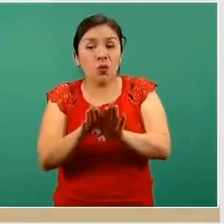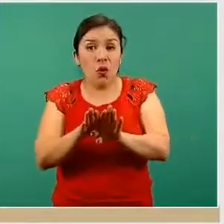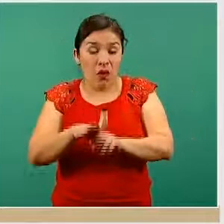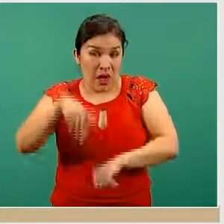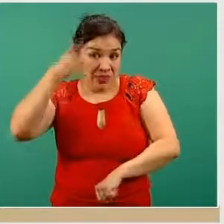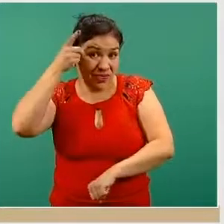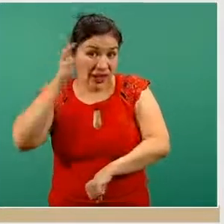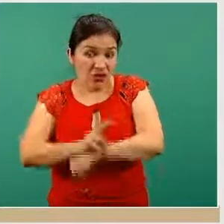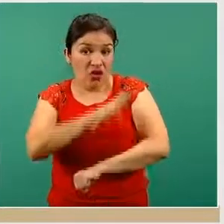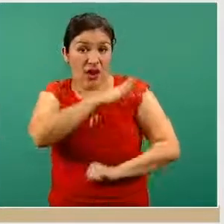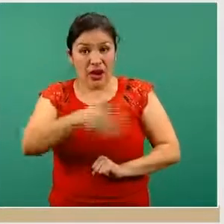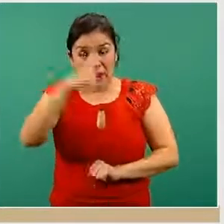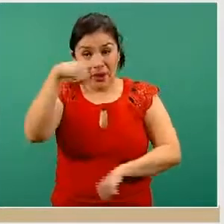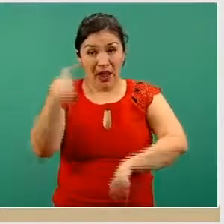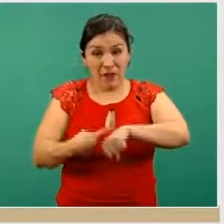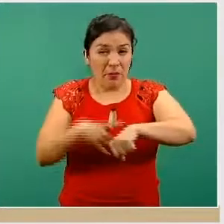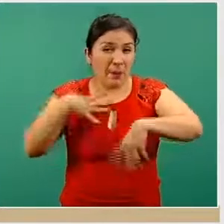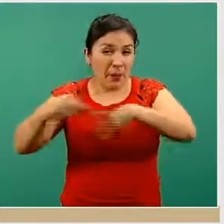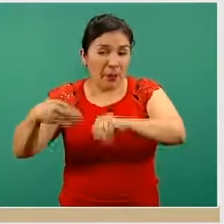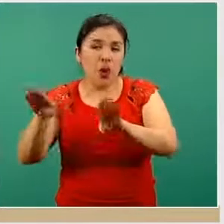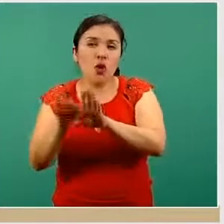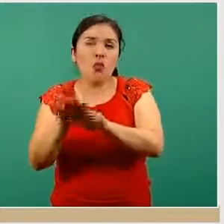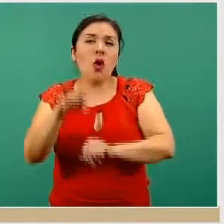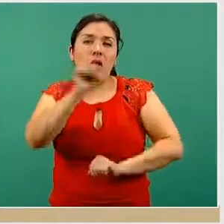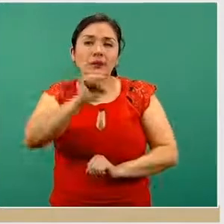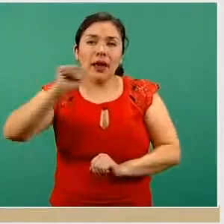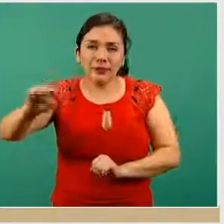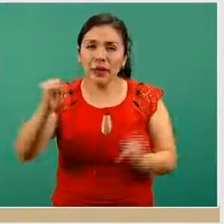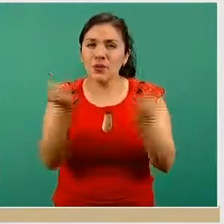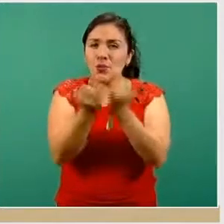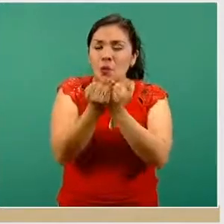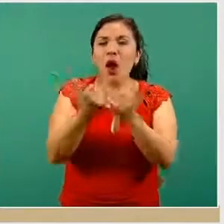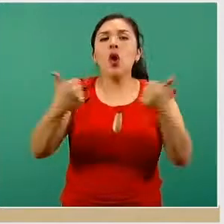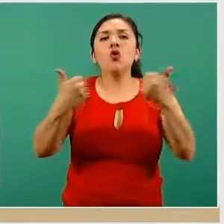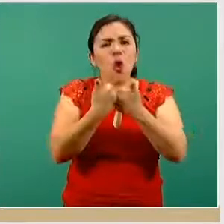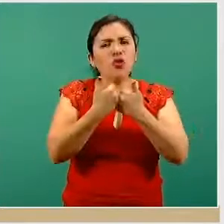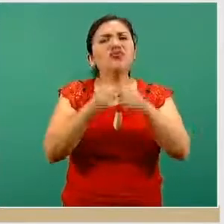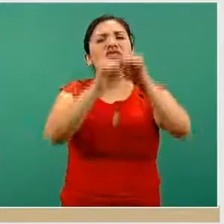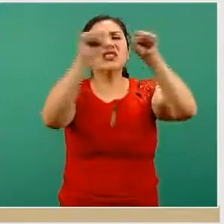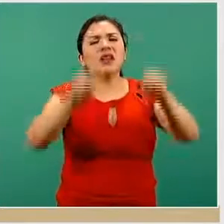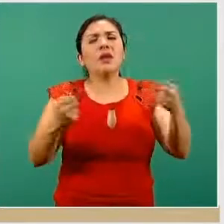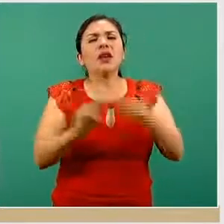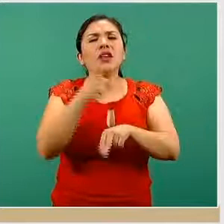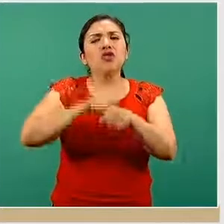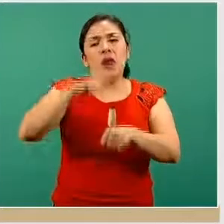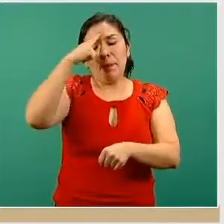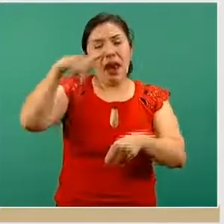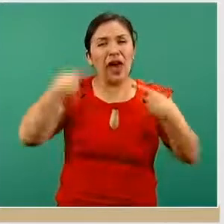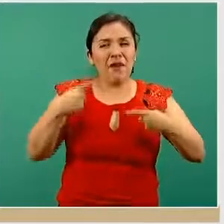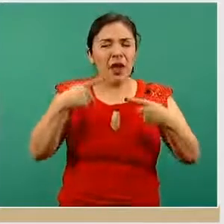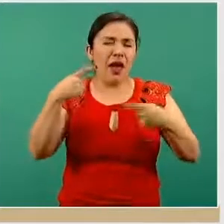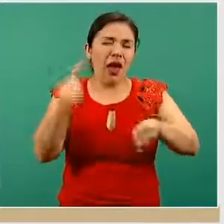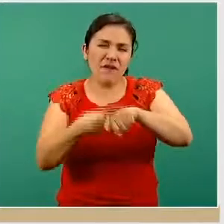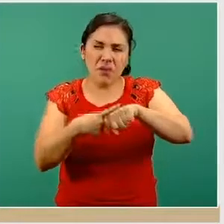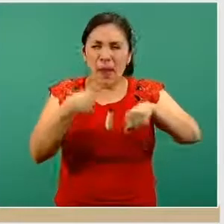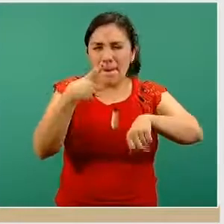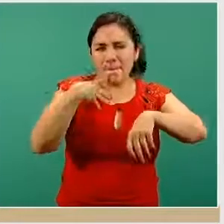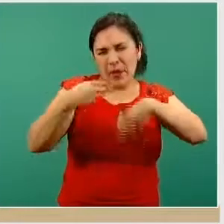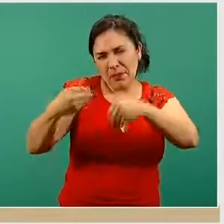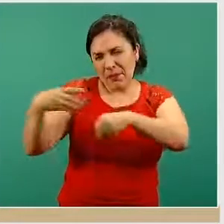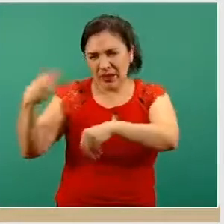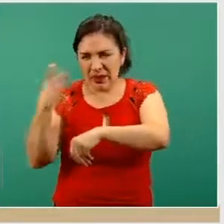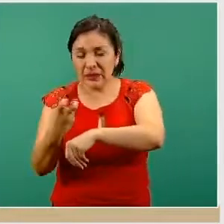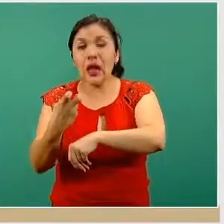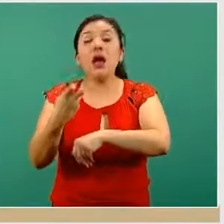General de Epidemiología, en este caso la Secretaría de Salud Federal, a través del Sistema Nacional de Vigilancia Epidemiológica,